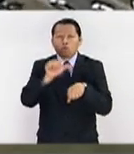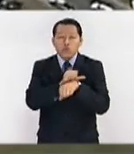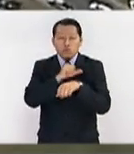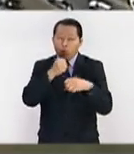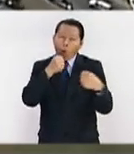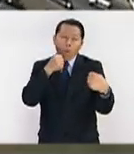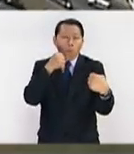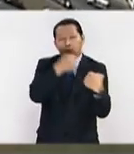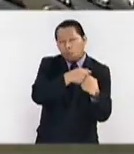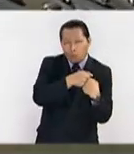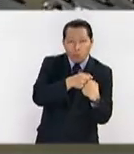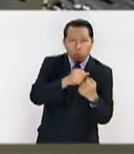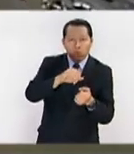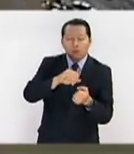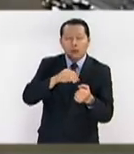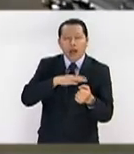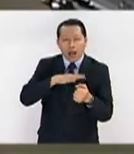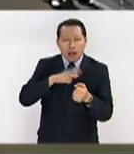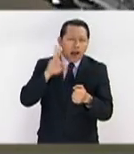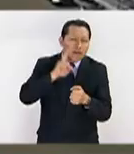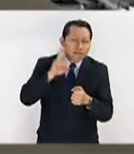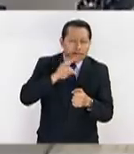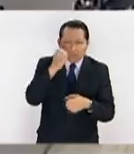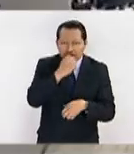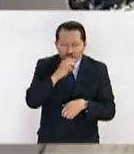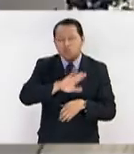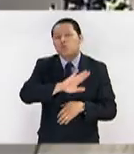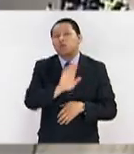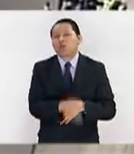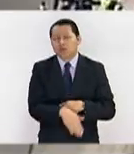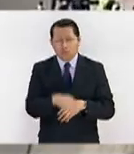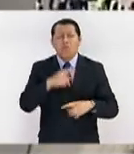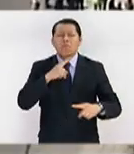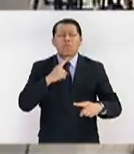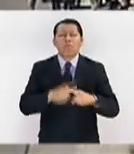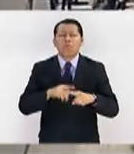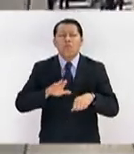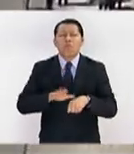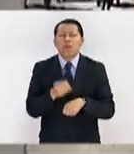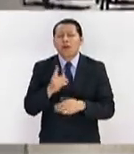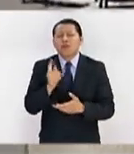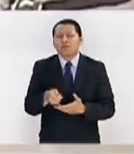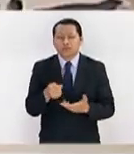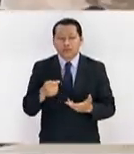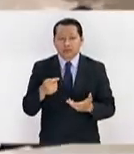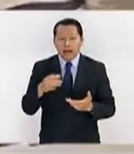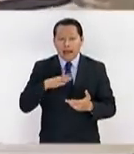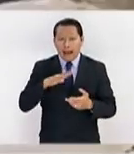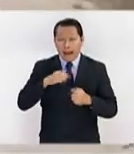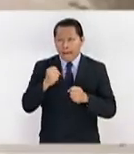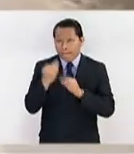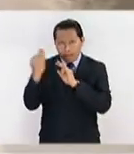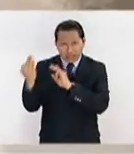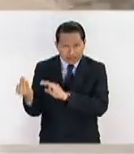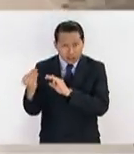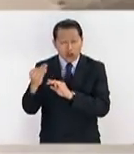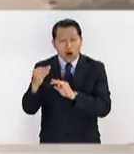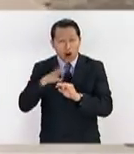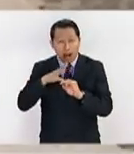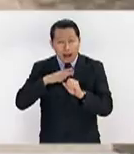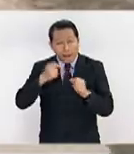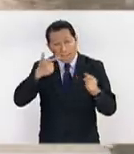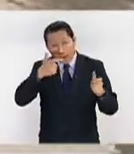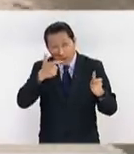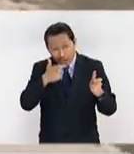muerto. No se sabe si Kelly murió por las balas del vecino que lo confrontó o